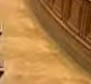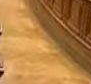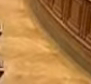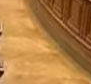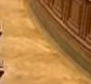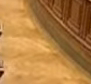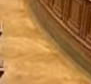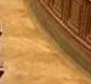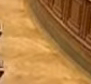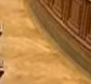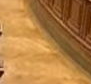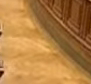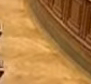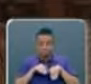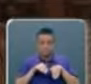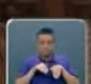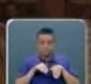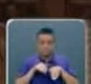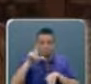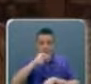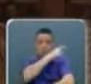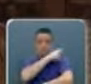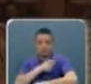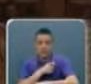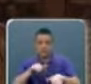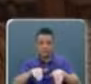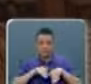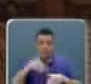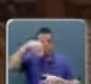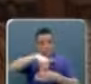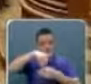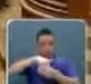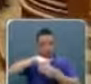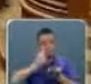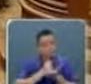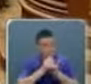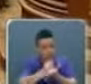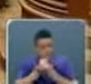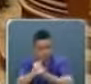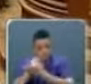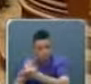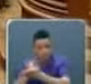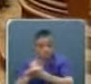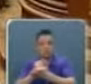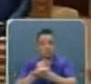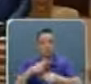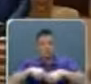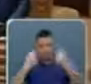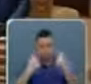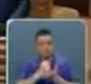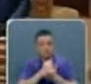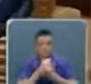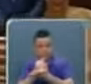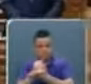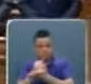El Parlamento portugués aprueba su tercer presupuesto seguido de austeridad en medio de las protestas en el interior mismo del hemiciclo. Una